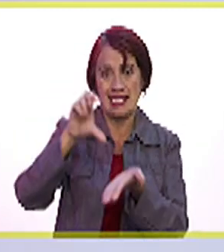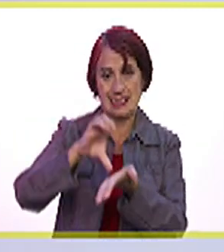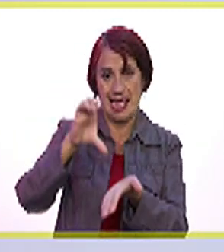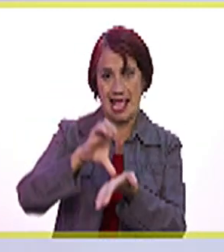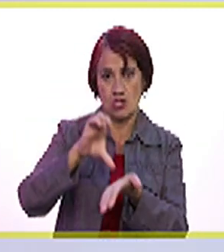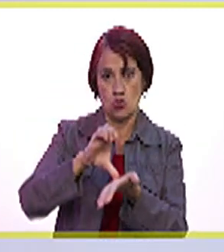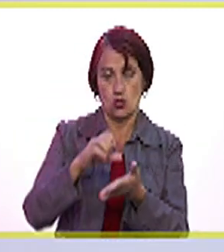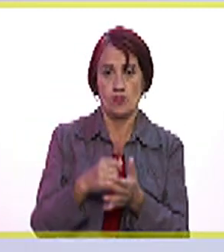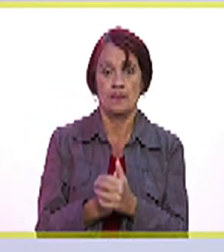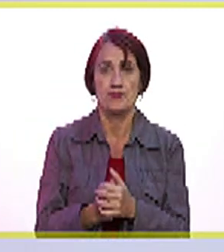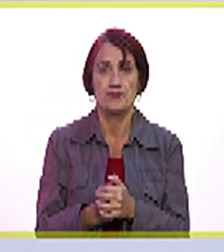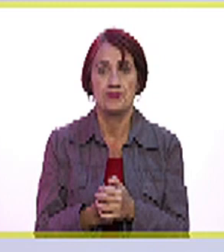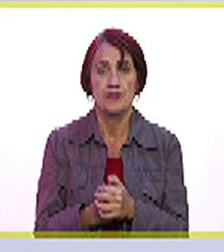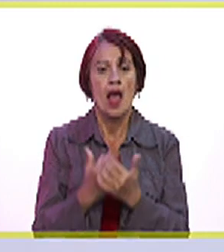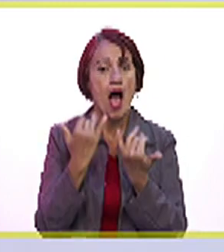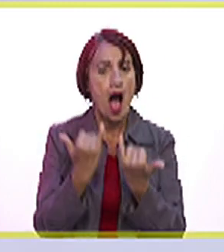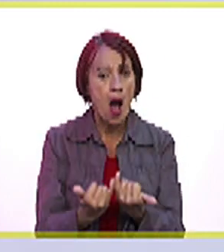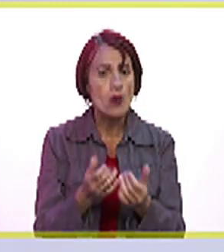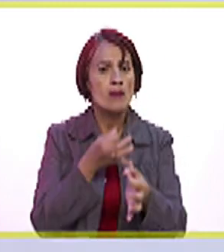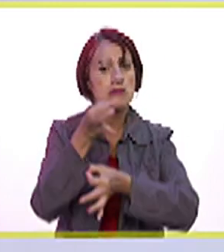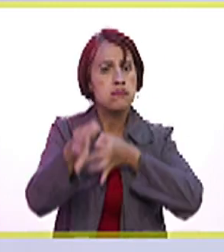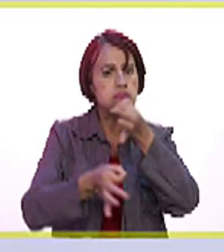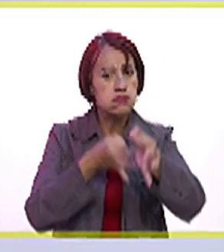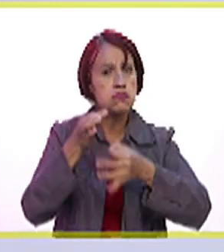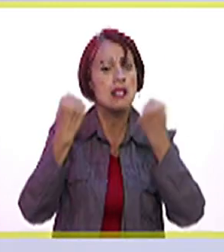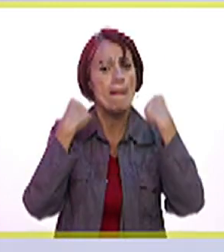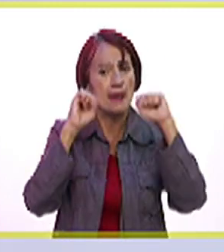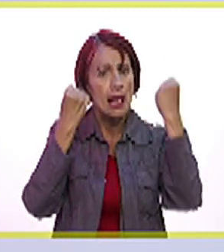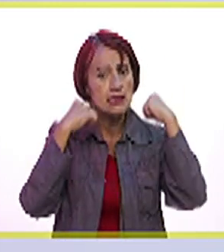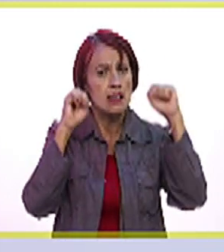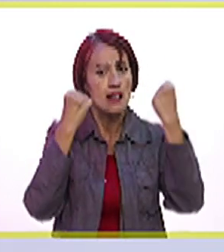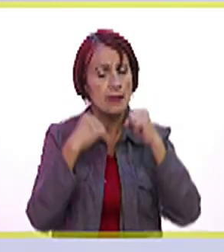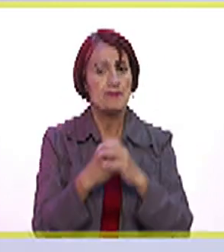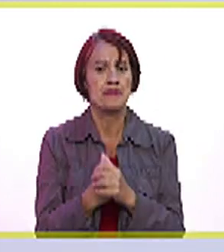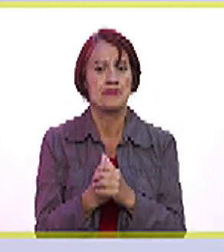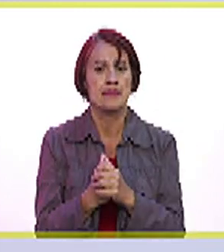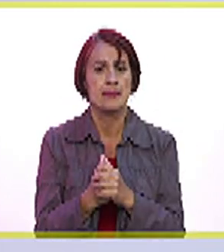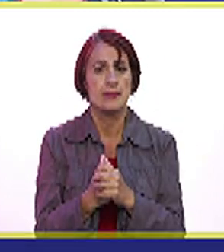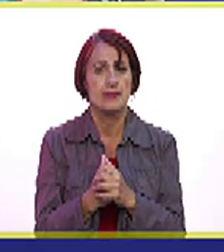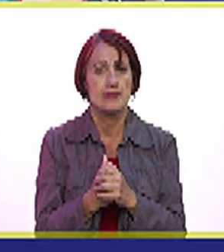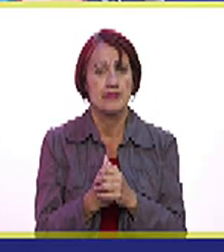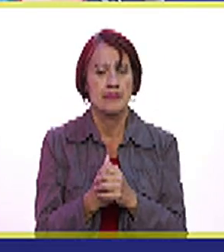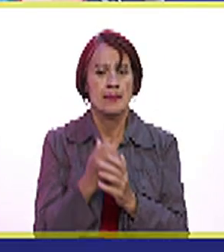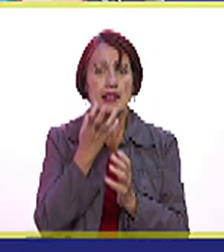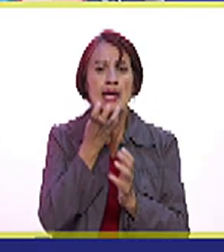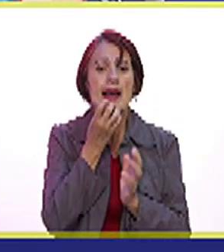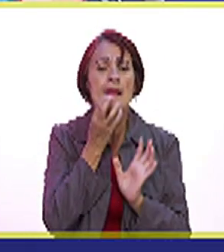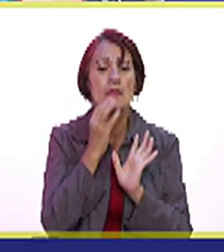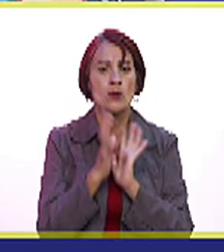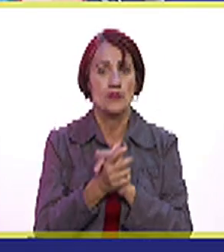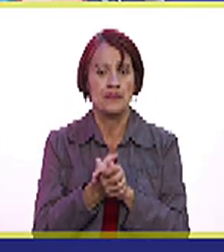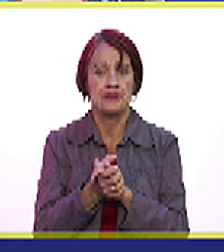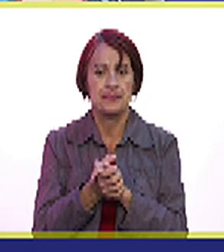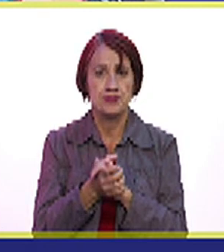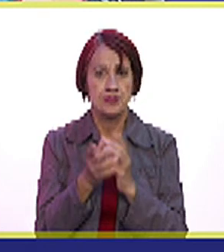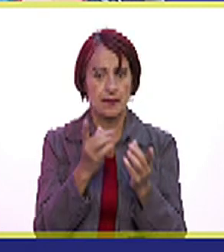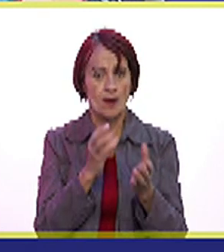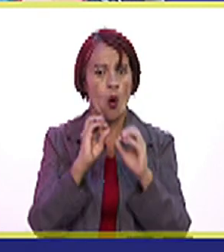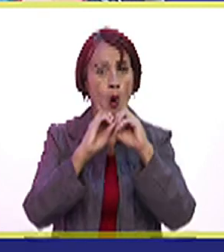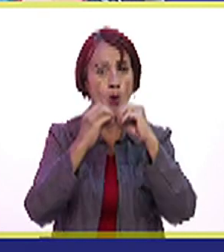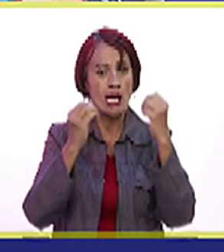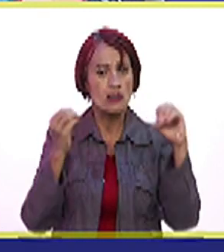¿Ok? Fíjense, vamos a hacer una pequeña práctica para que vean esto. Por lo menos les coloqué aquí around y